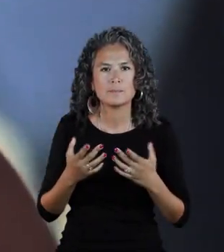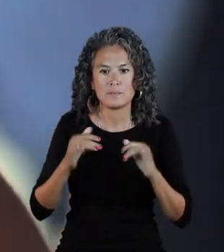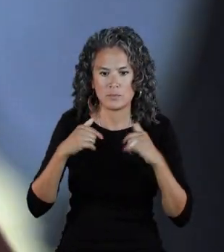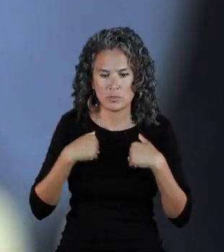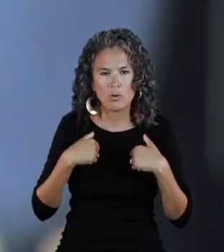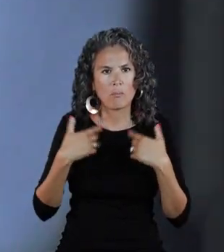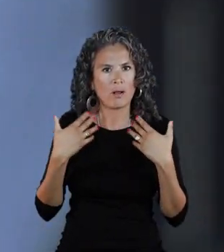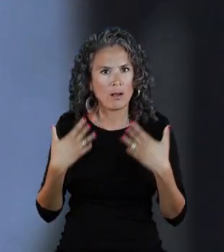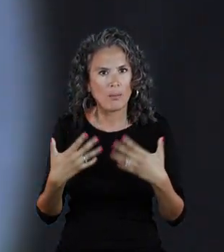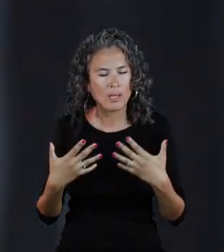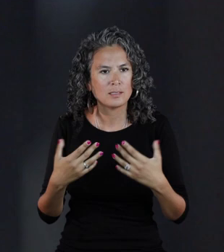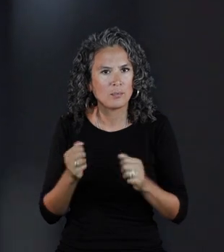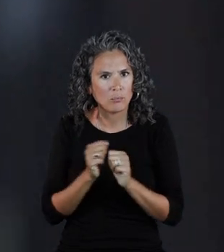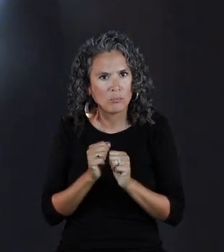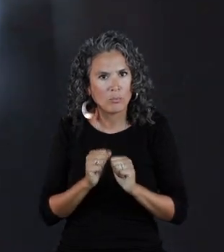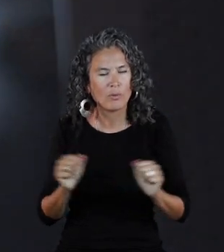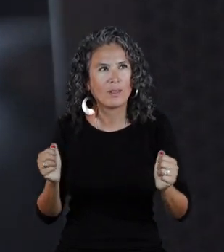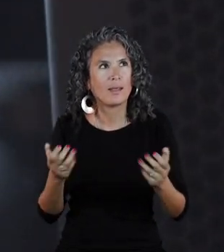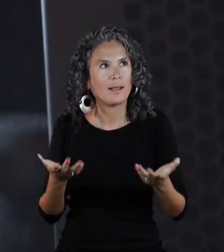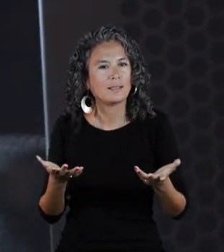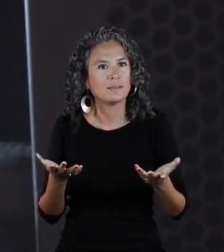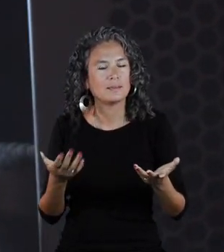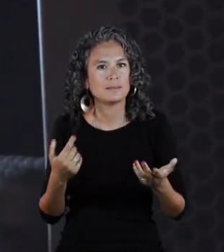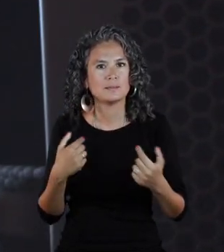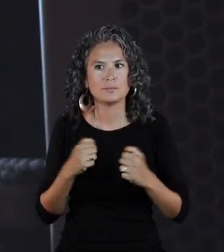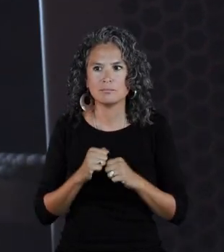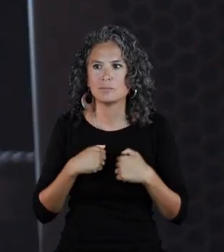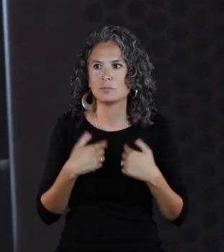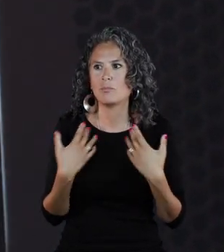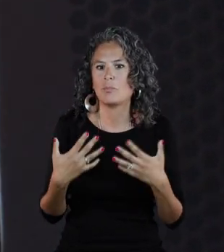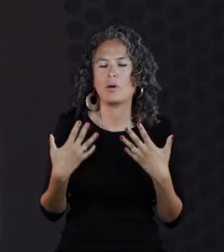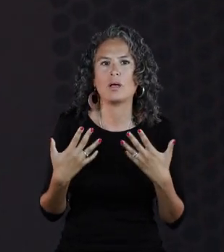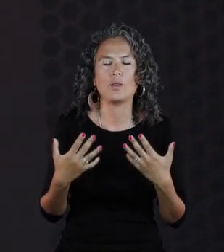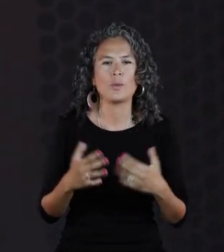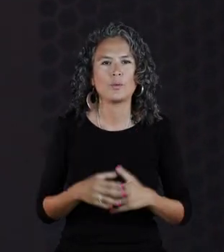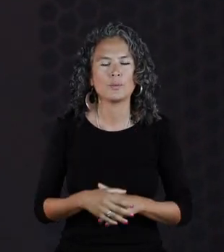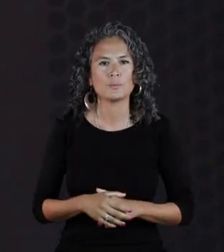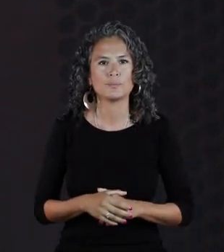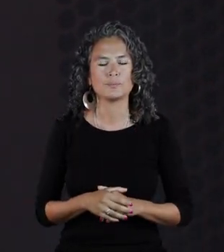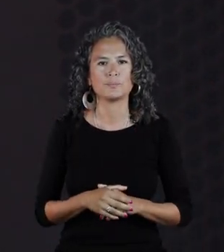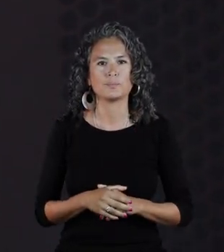Y aún teniendo yo la capacidad y el poder, porque